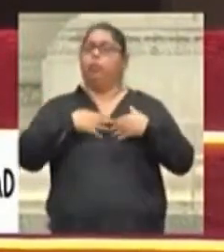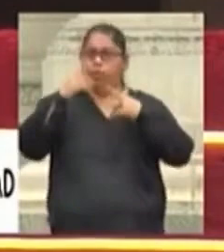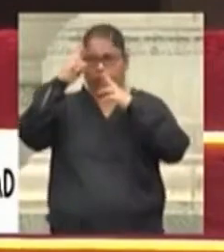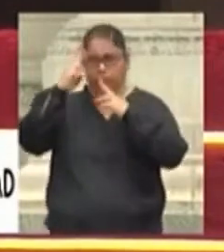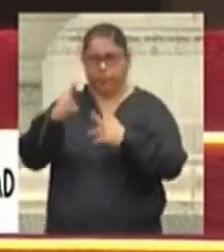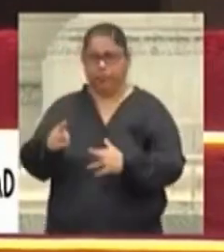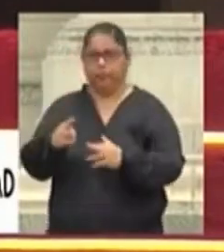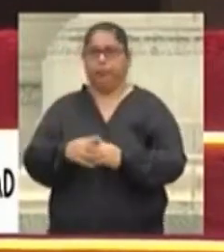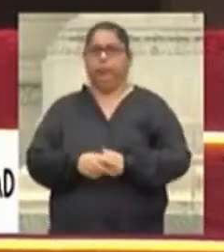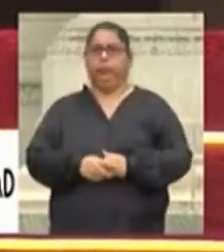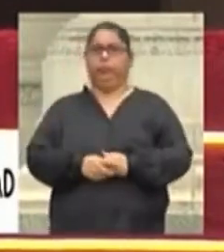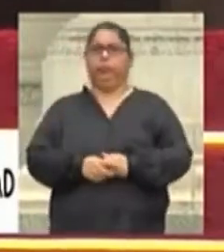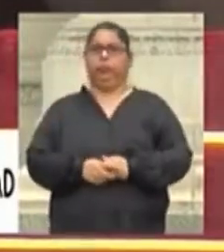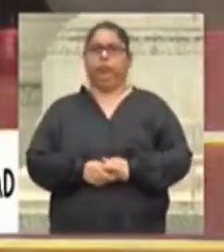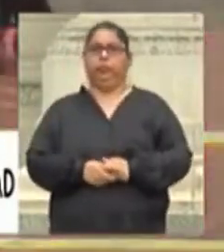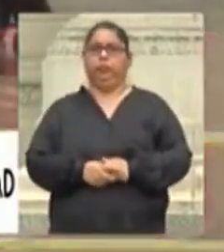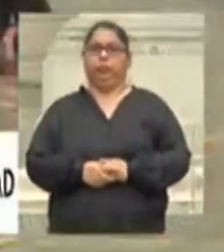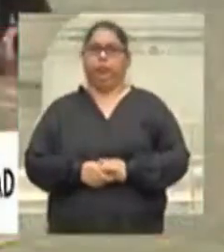con dignidad